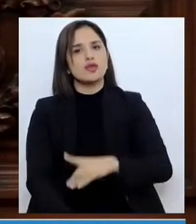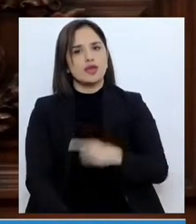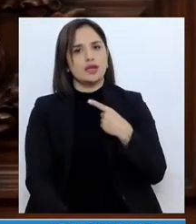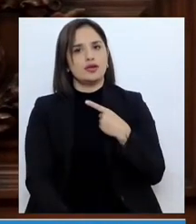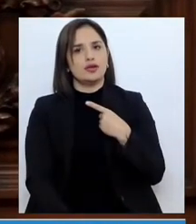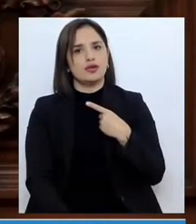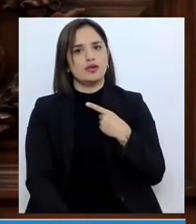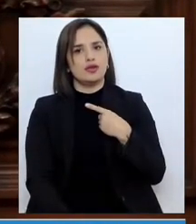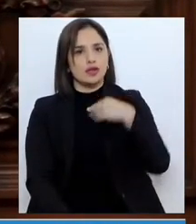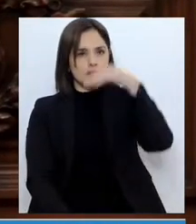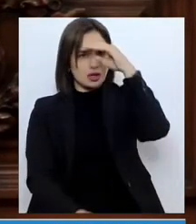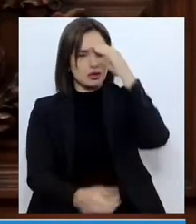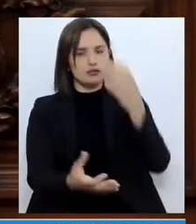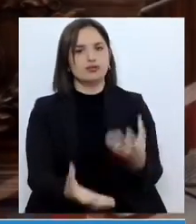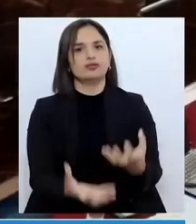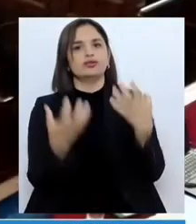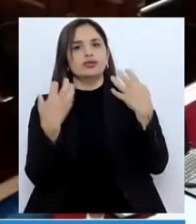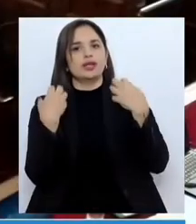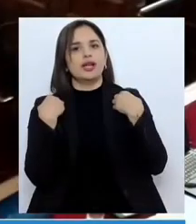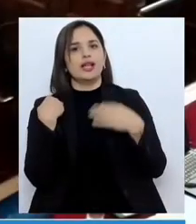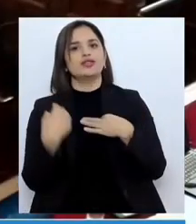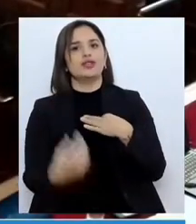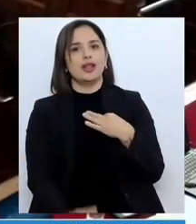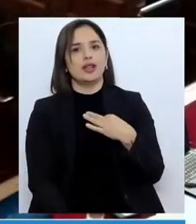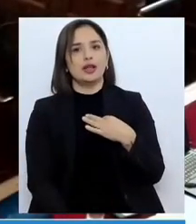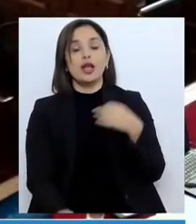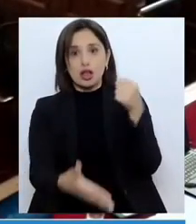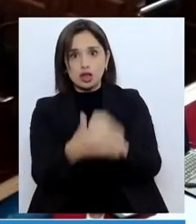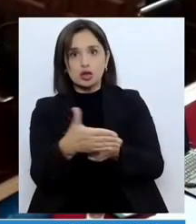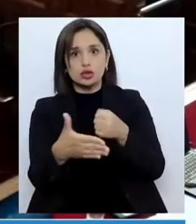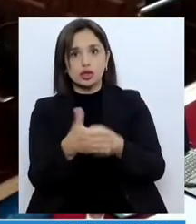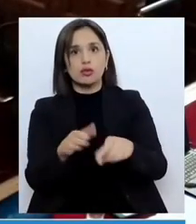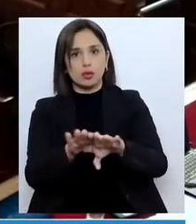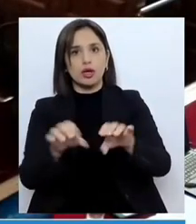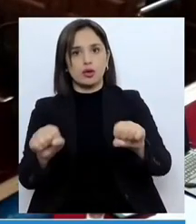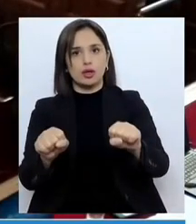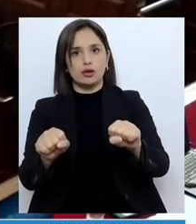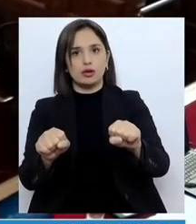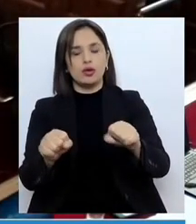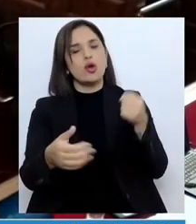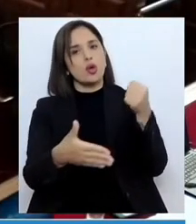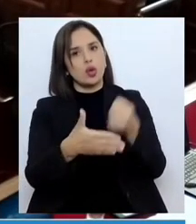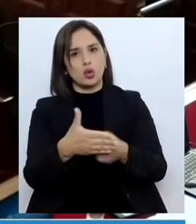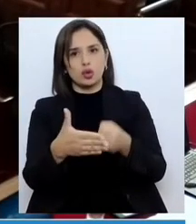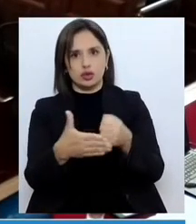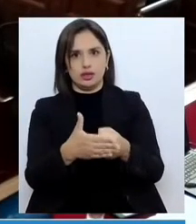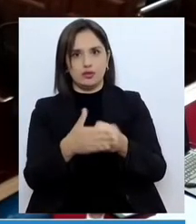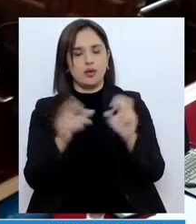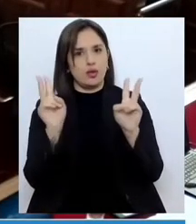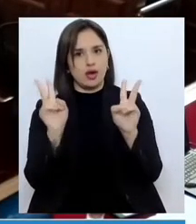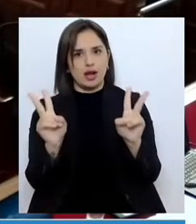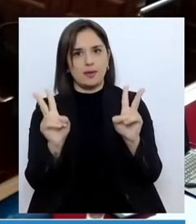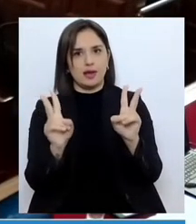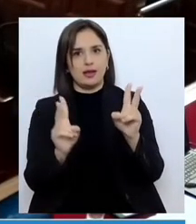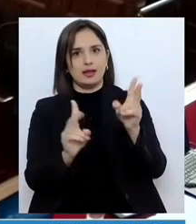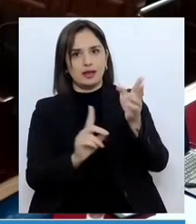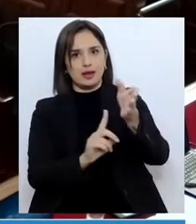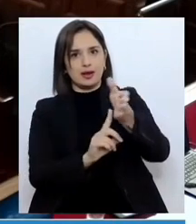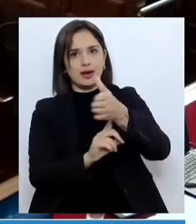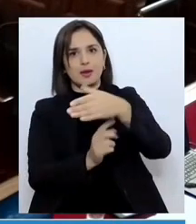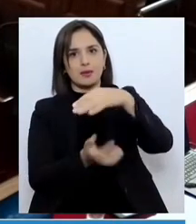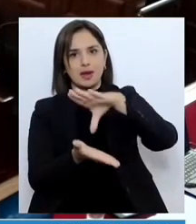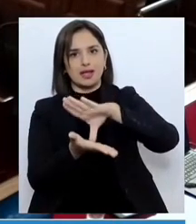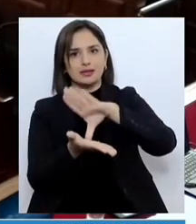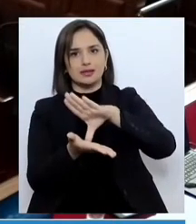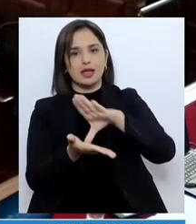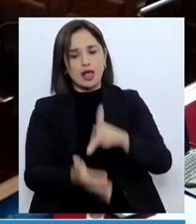que nos otorgó la ciudadanía. Luchemos por el acuerdo, luchemos por la paz de la nación. Seamos dignos de